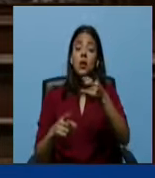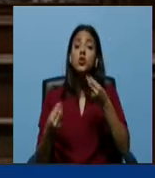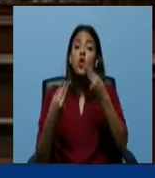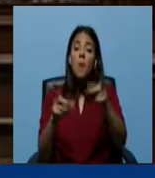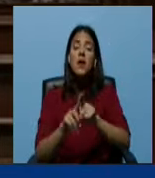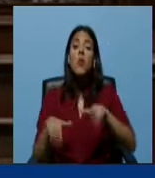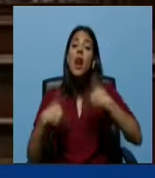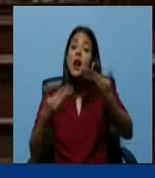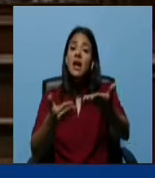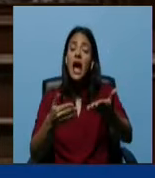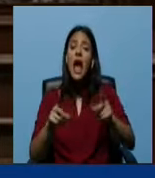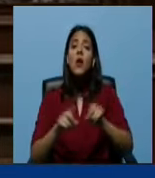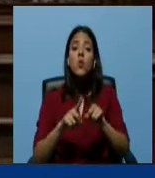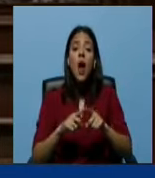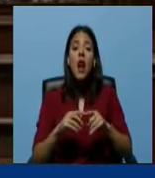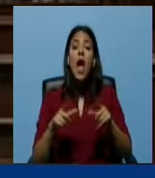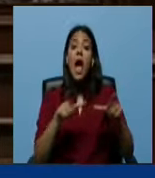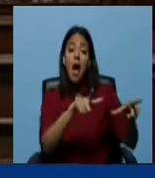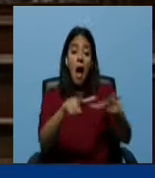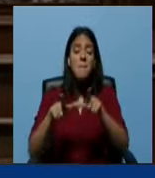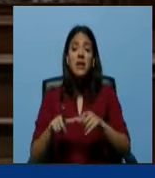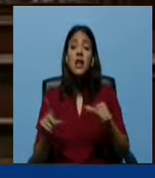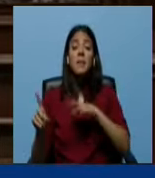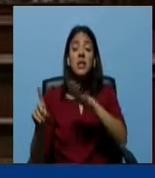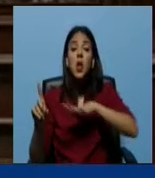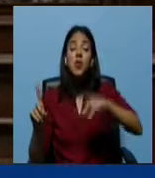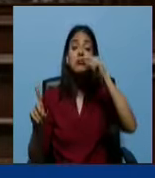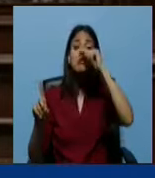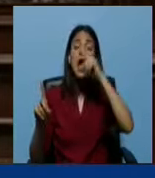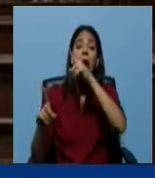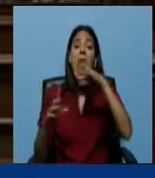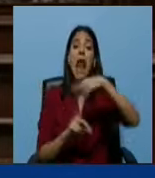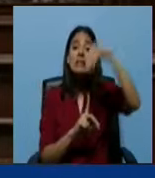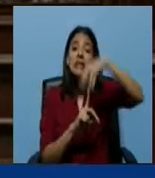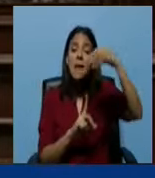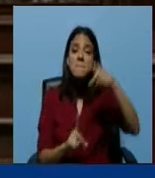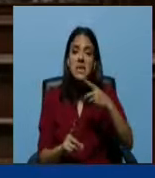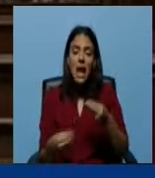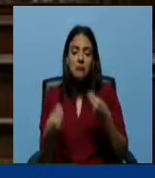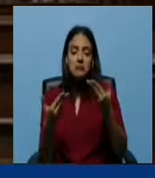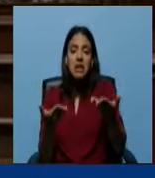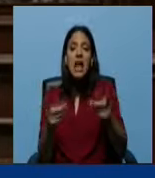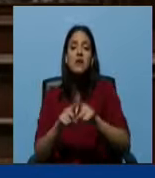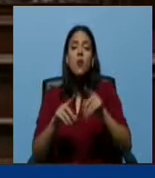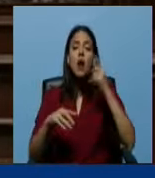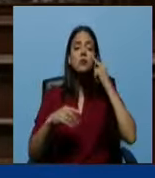con vista al Guarayra Repano, antes conocido como el Ávila.